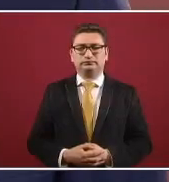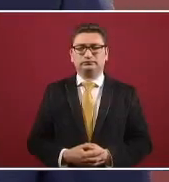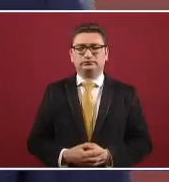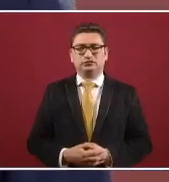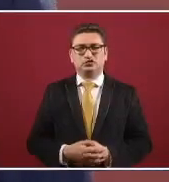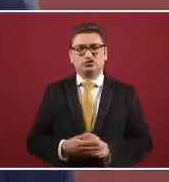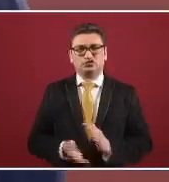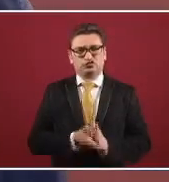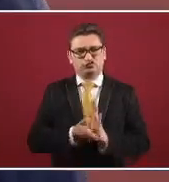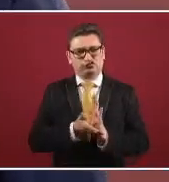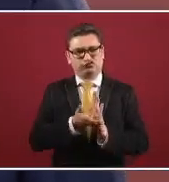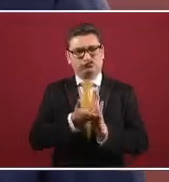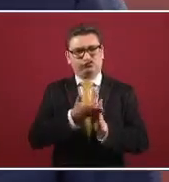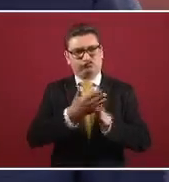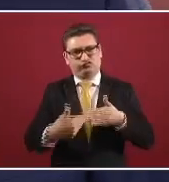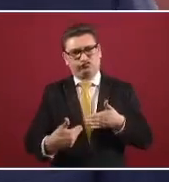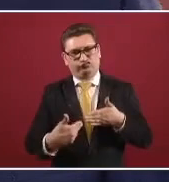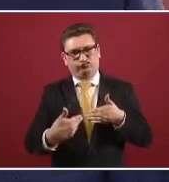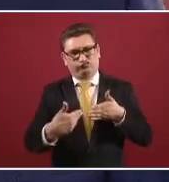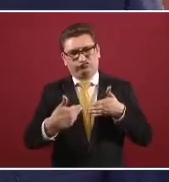hasta 80 metros,